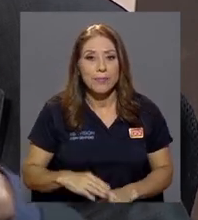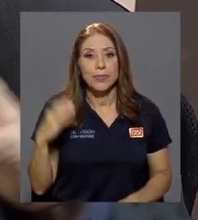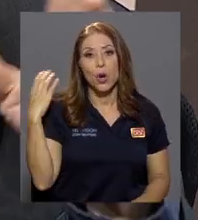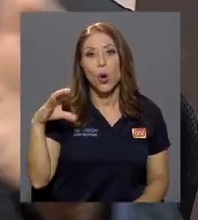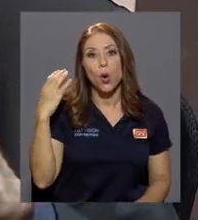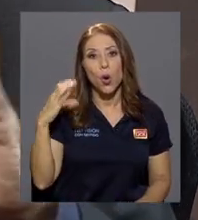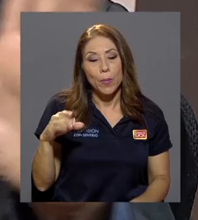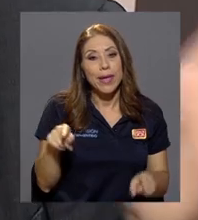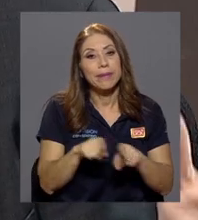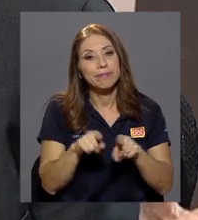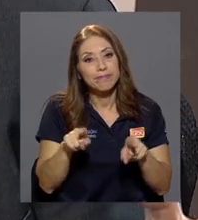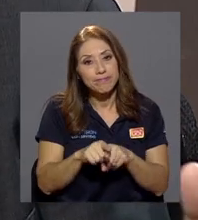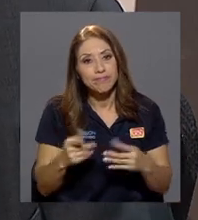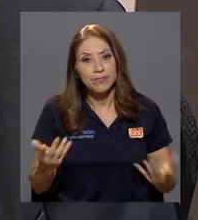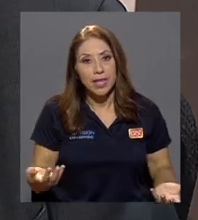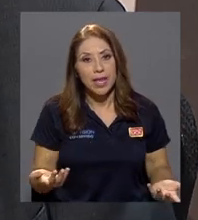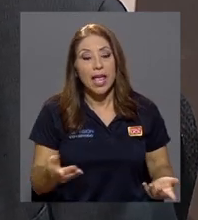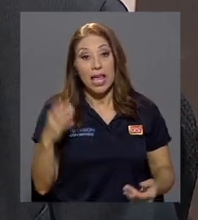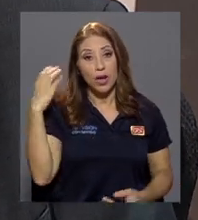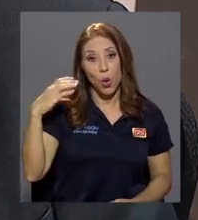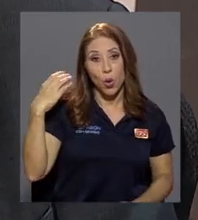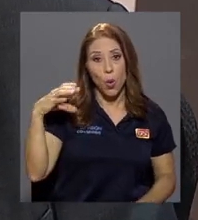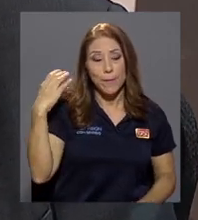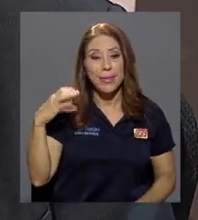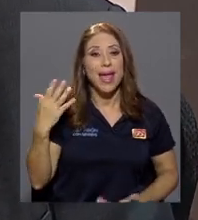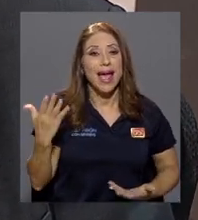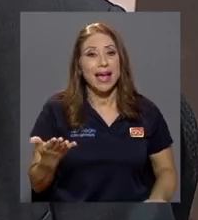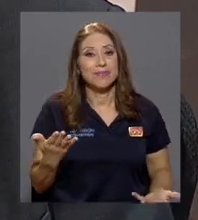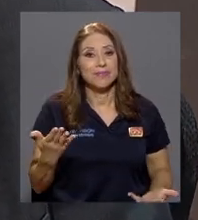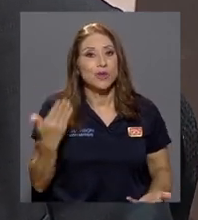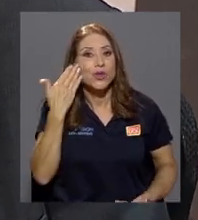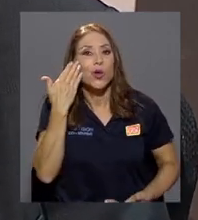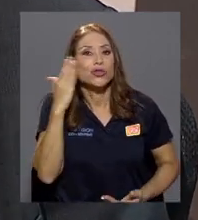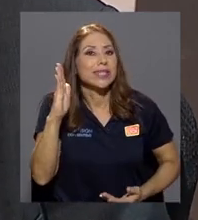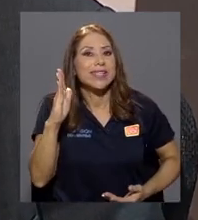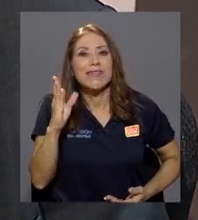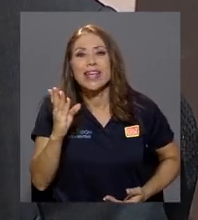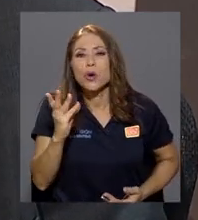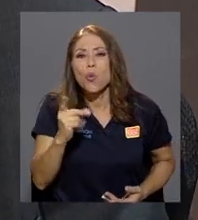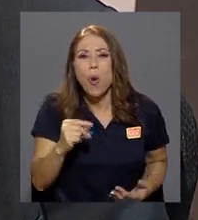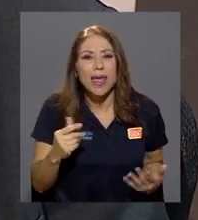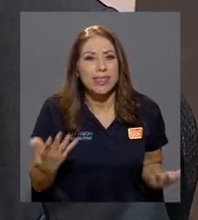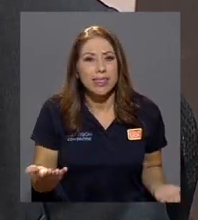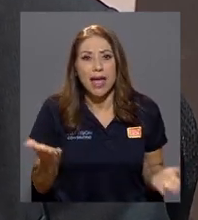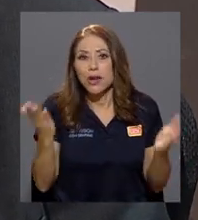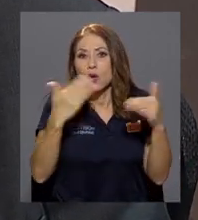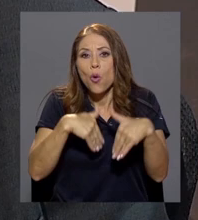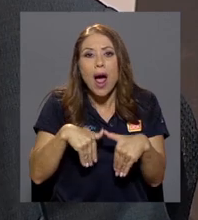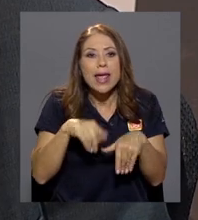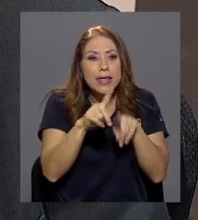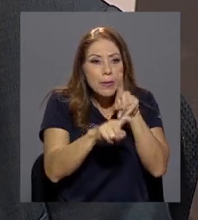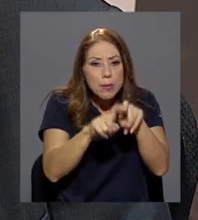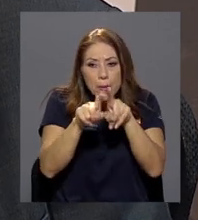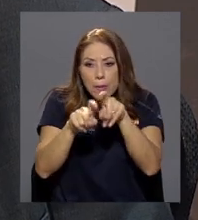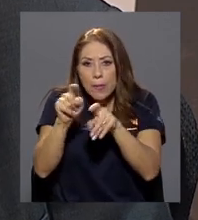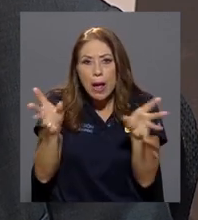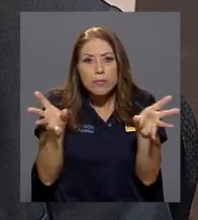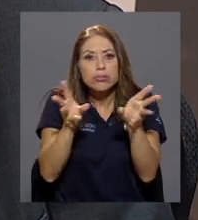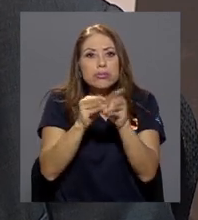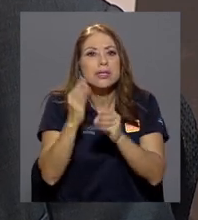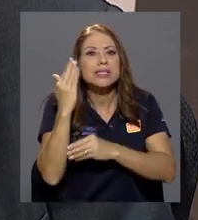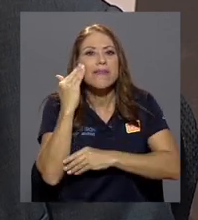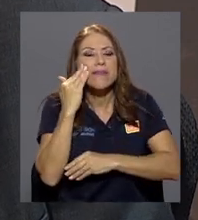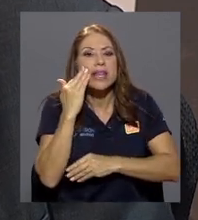colombia ni hablar en colombia sencillamente no se sabe cuánta no hay un censo de población